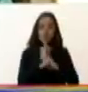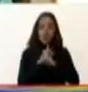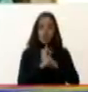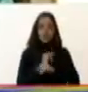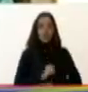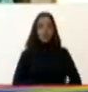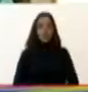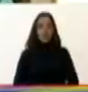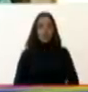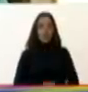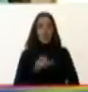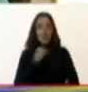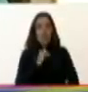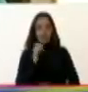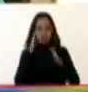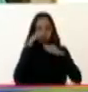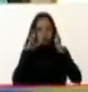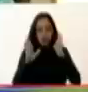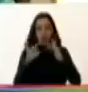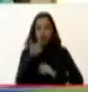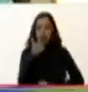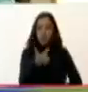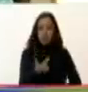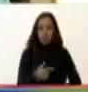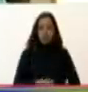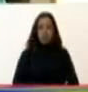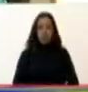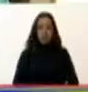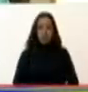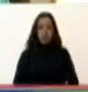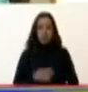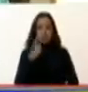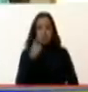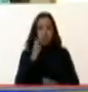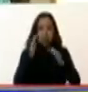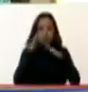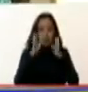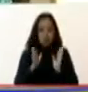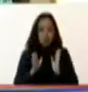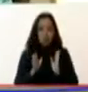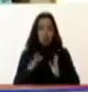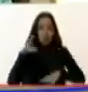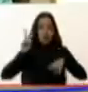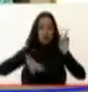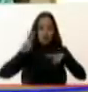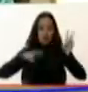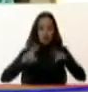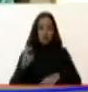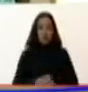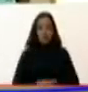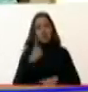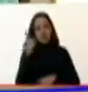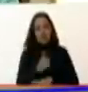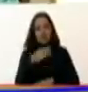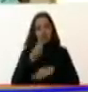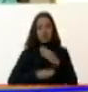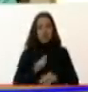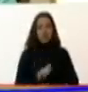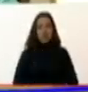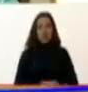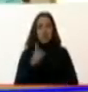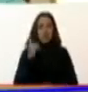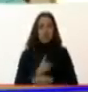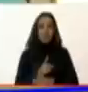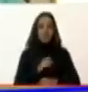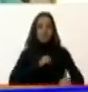estado pendiente de sus declaraciones, de sus alertas, de sus ponencias. Y así debe ser. debe haber un